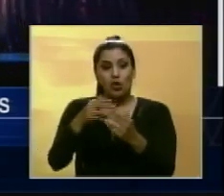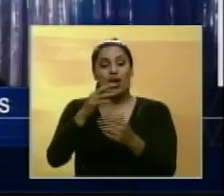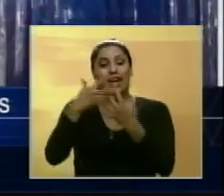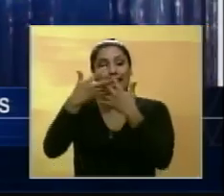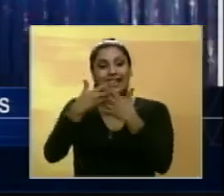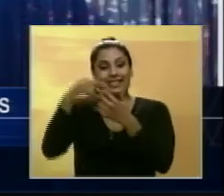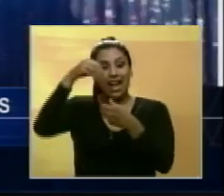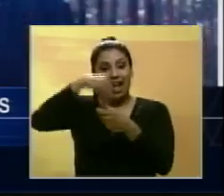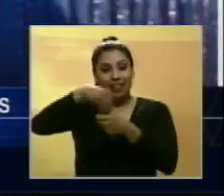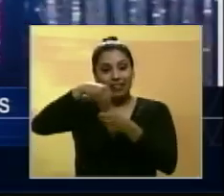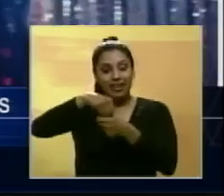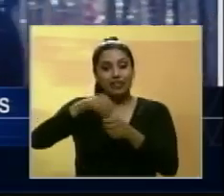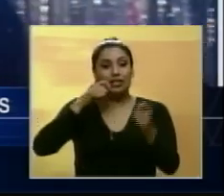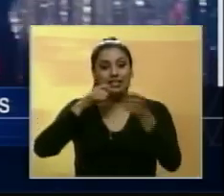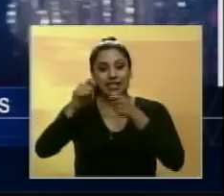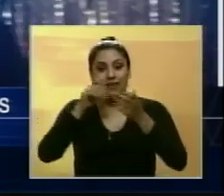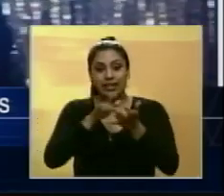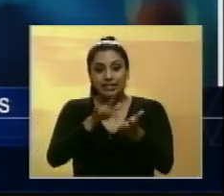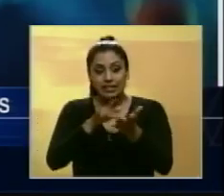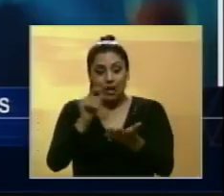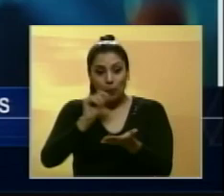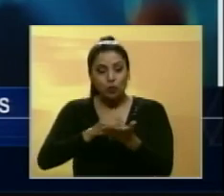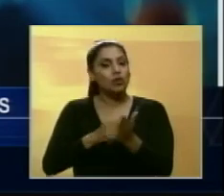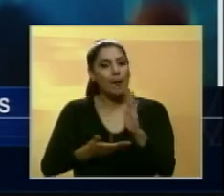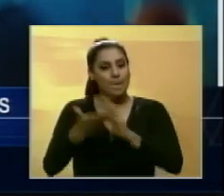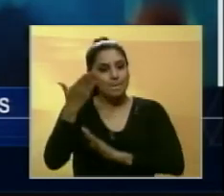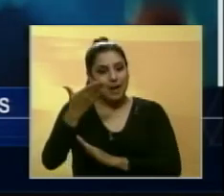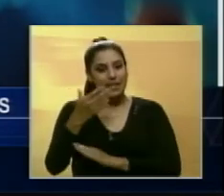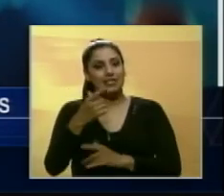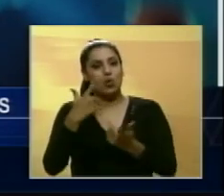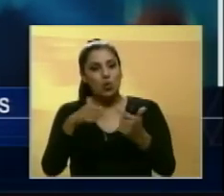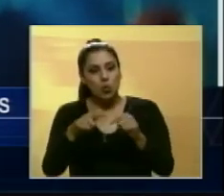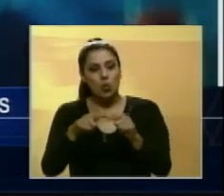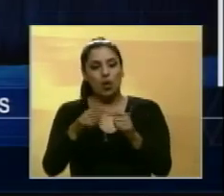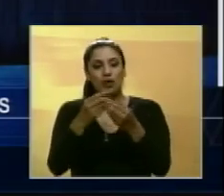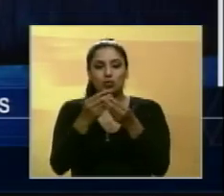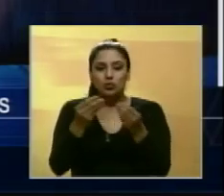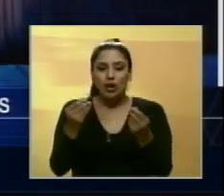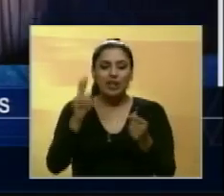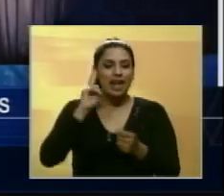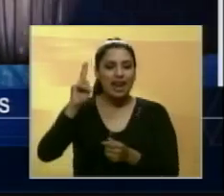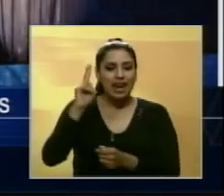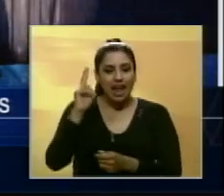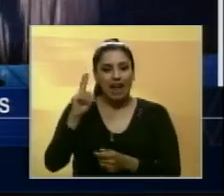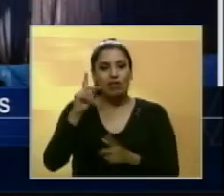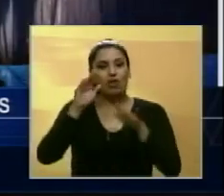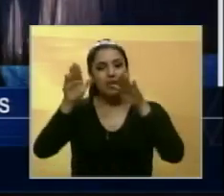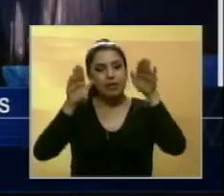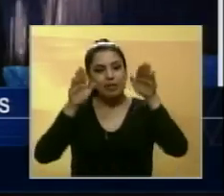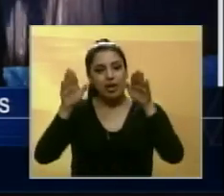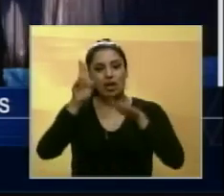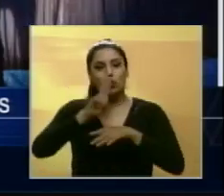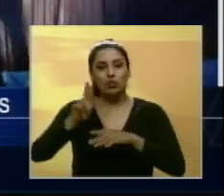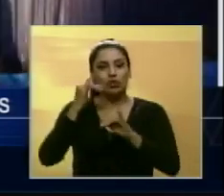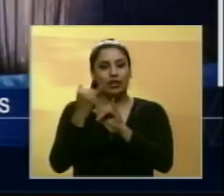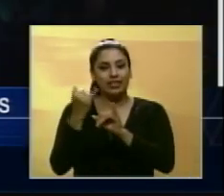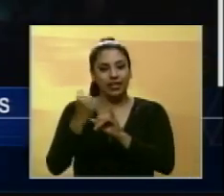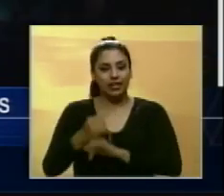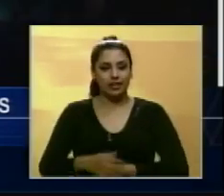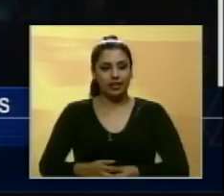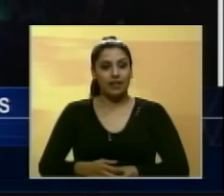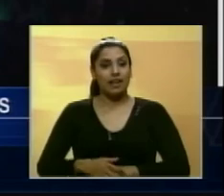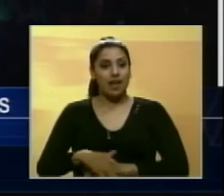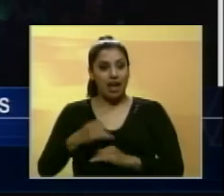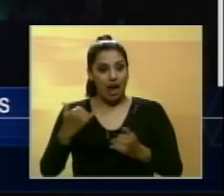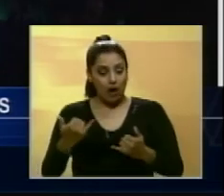Estados Unidos según las ventas de álbumes, sencillos, transmisiones en radio, giras y uso de redes sociales. La